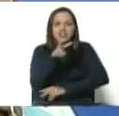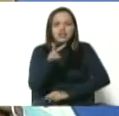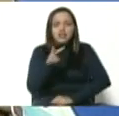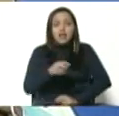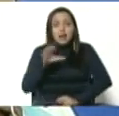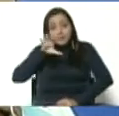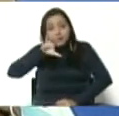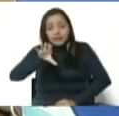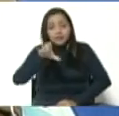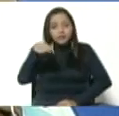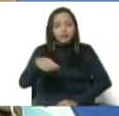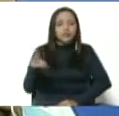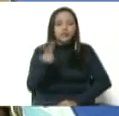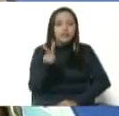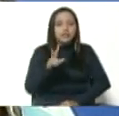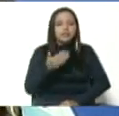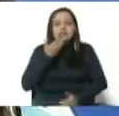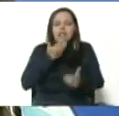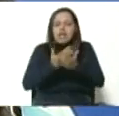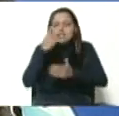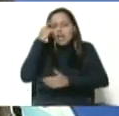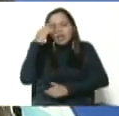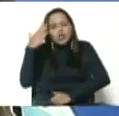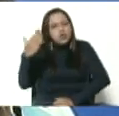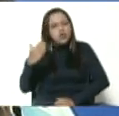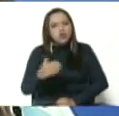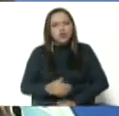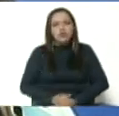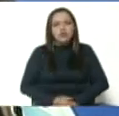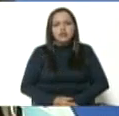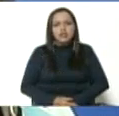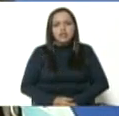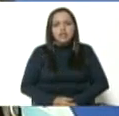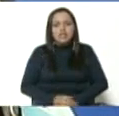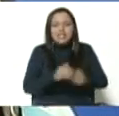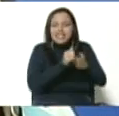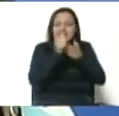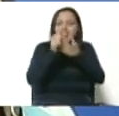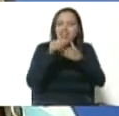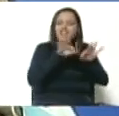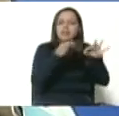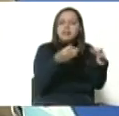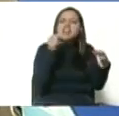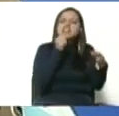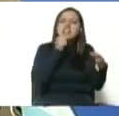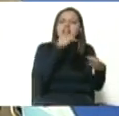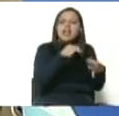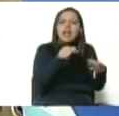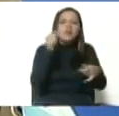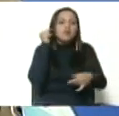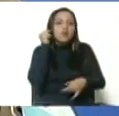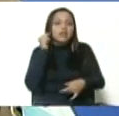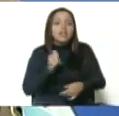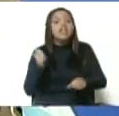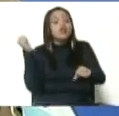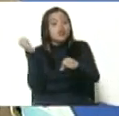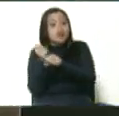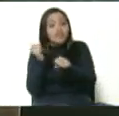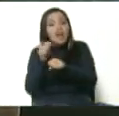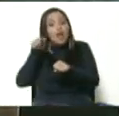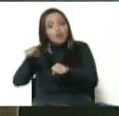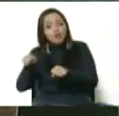nuestro país, afortunadamente y gracias a Dios, lo conforman las mujeres, y las trabajadoras y los